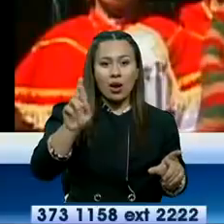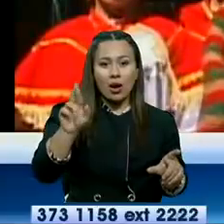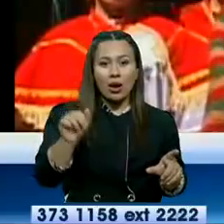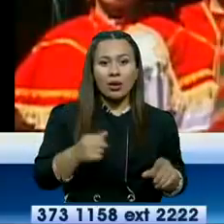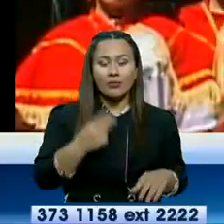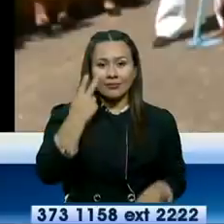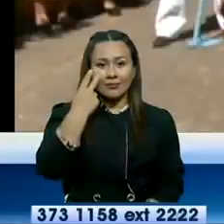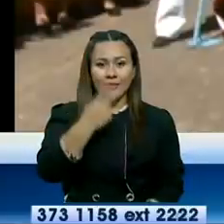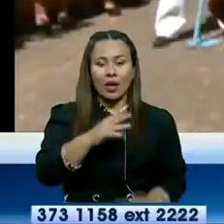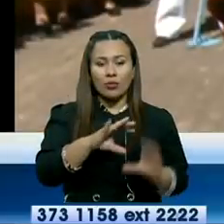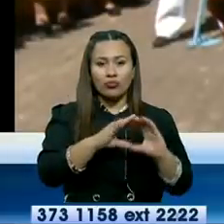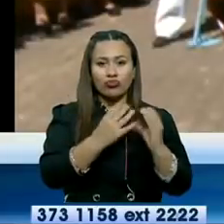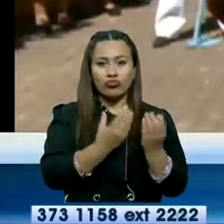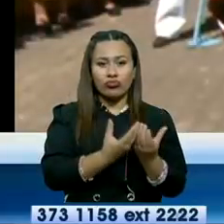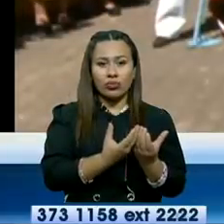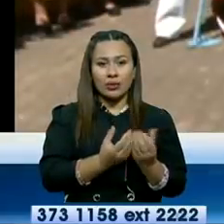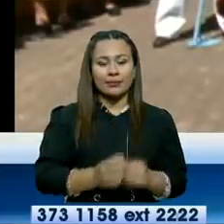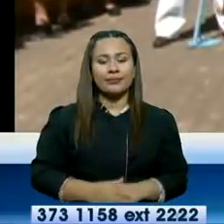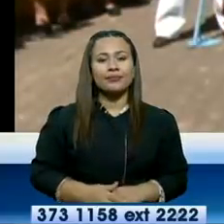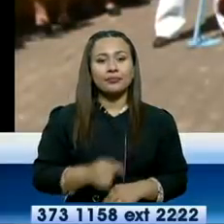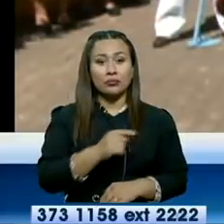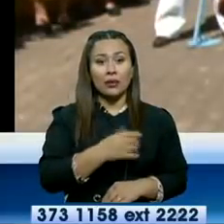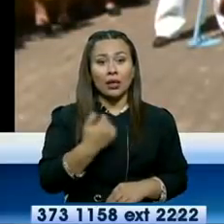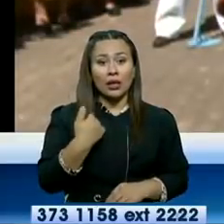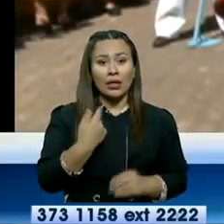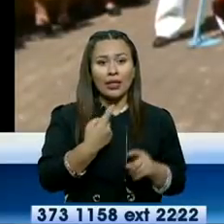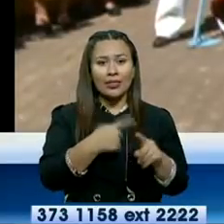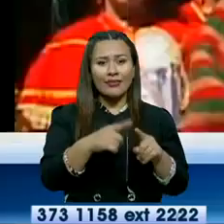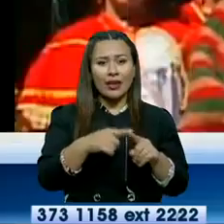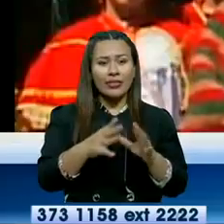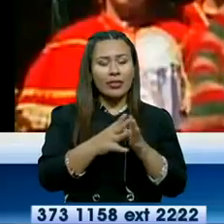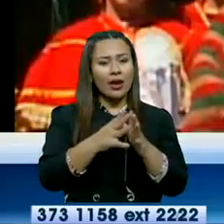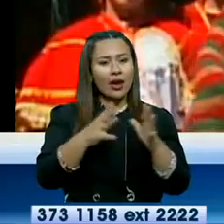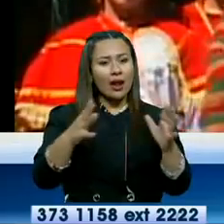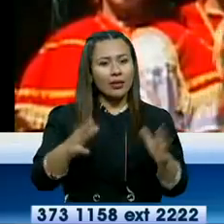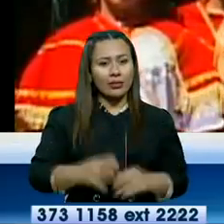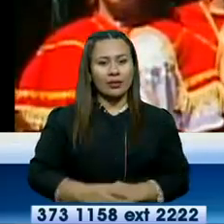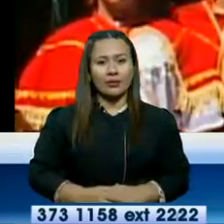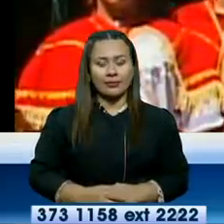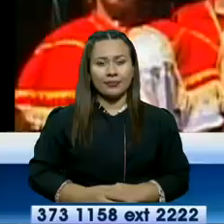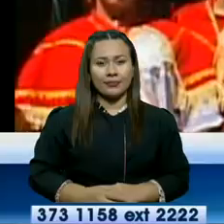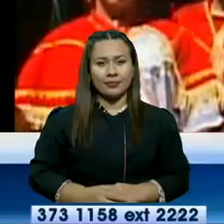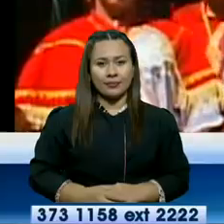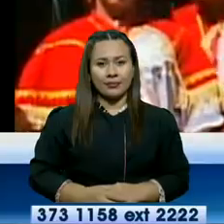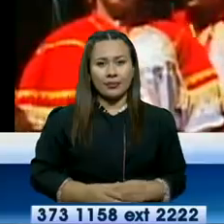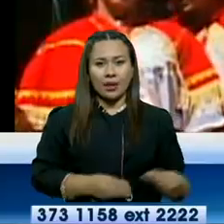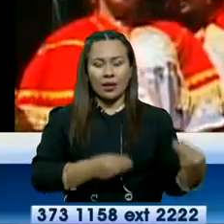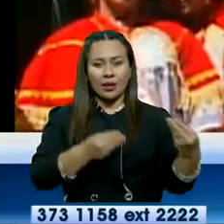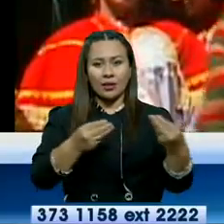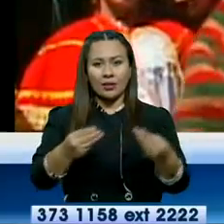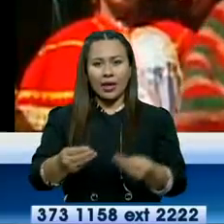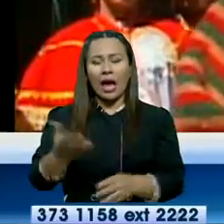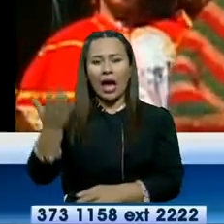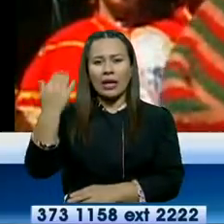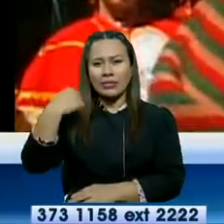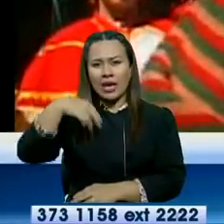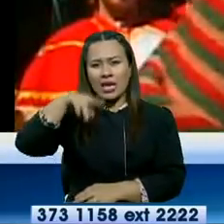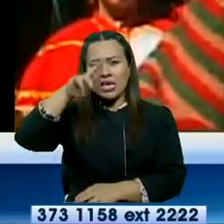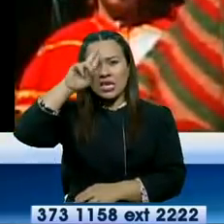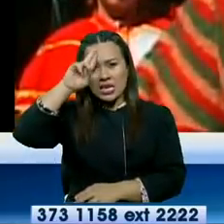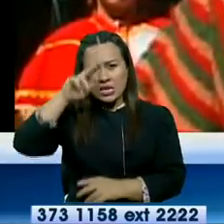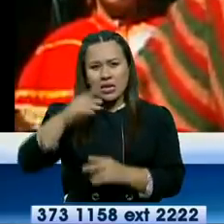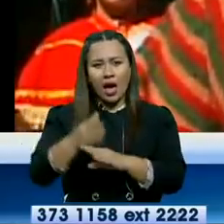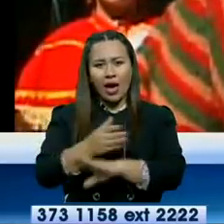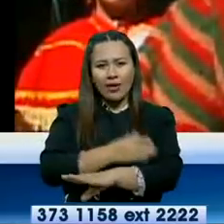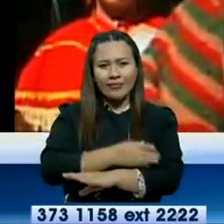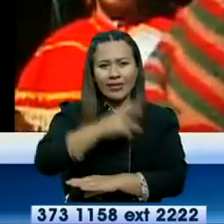el Churo de Amanta, y que ha dejado una riqueza muy grande, tanto los pueblos pre-incas, los incas, como